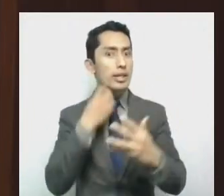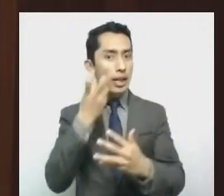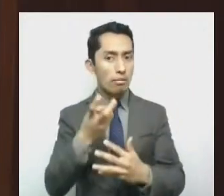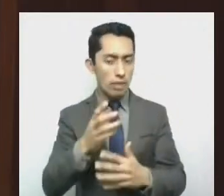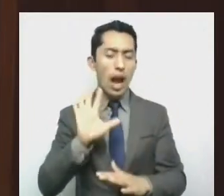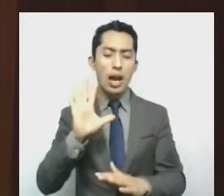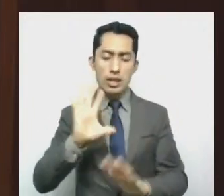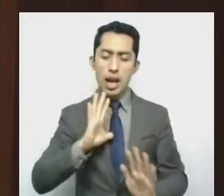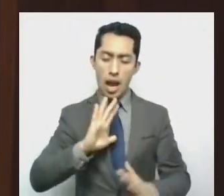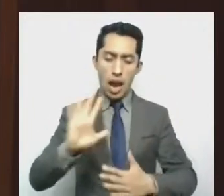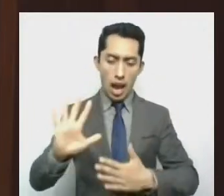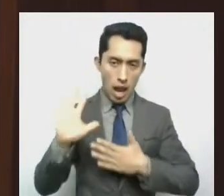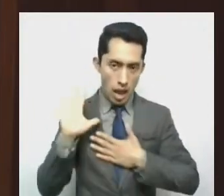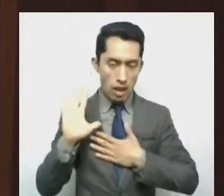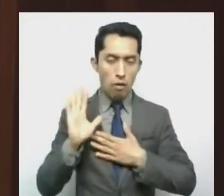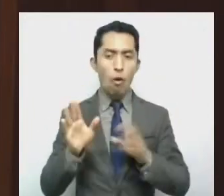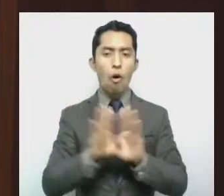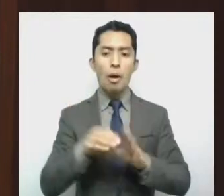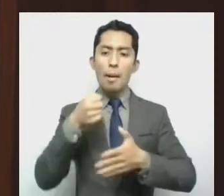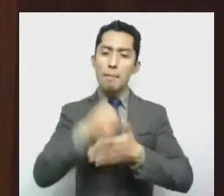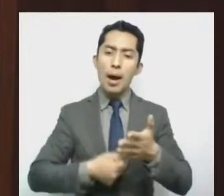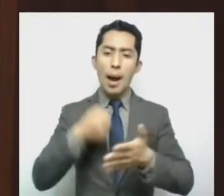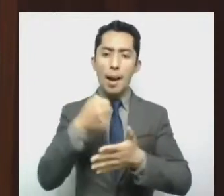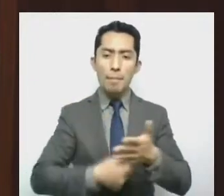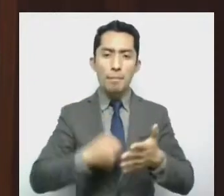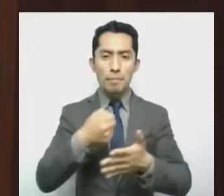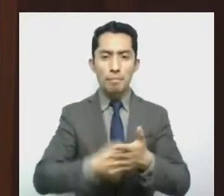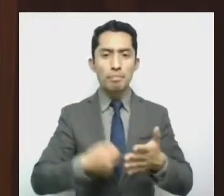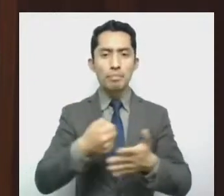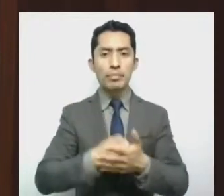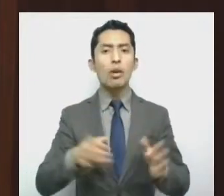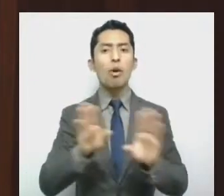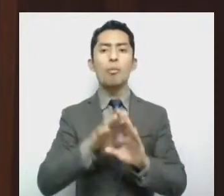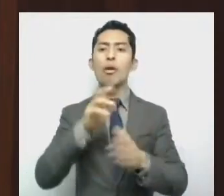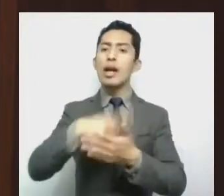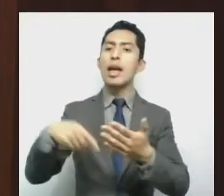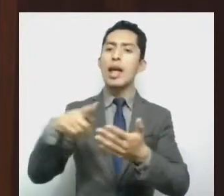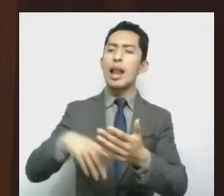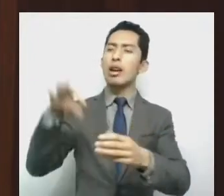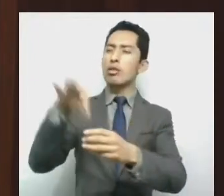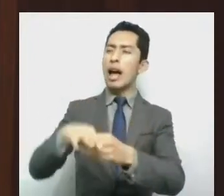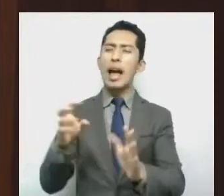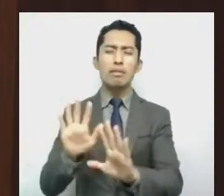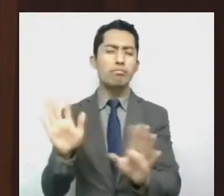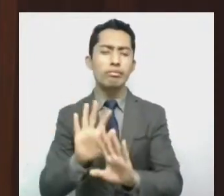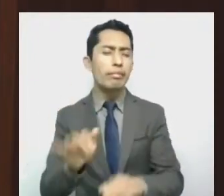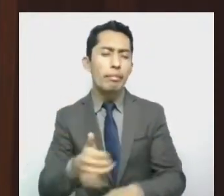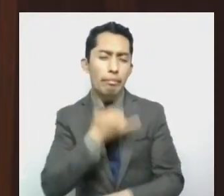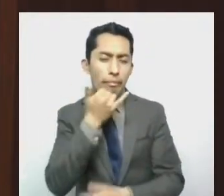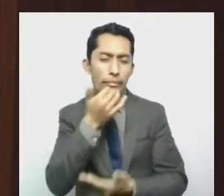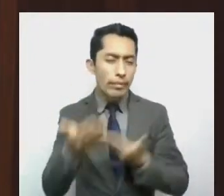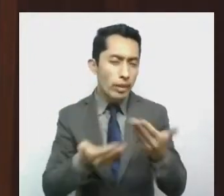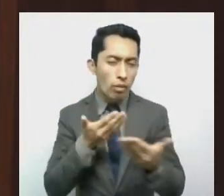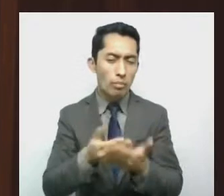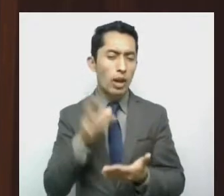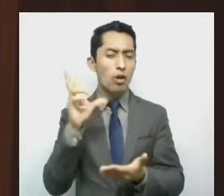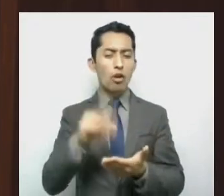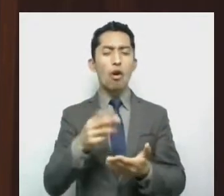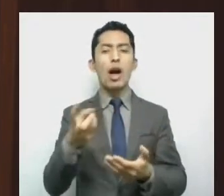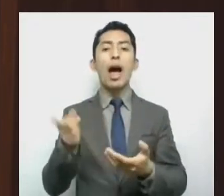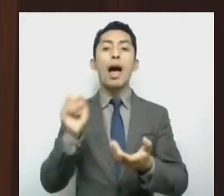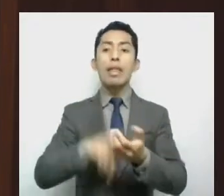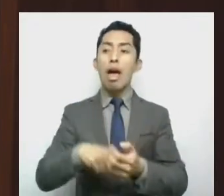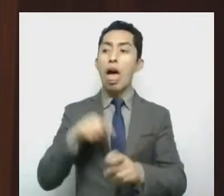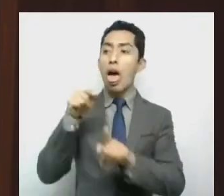lucha, no de ahora, no de una coyuntura electoral, discúlpenme, no de la coyuntura electoral del